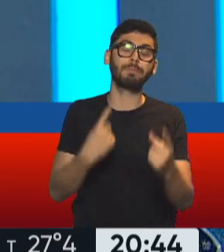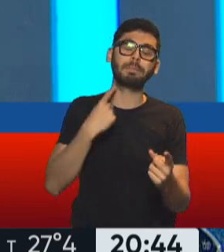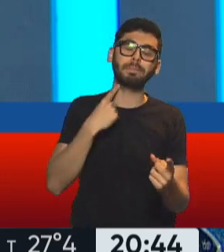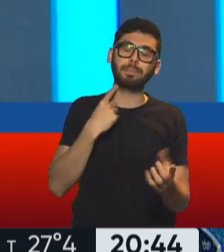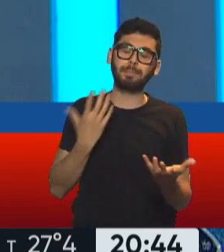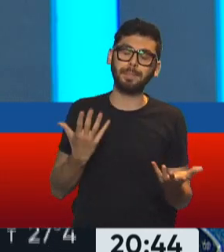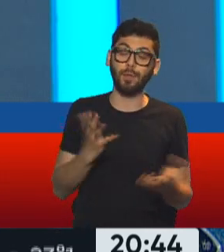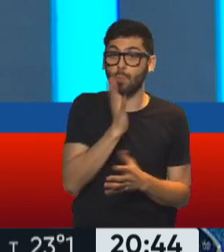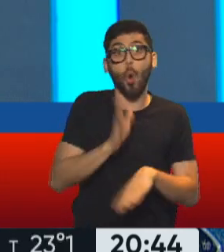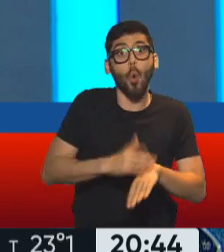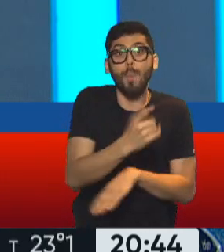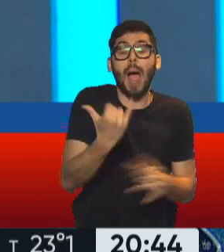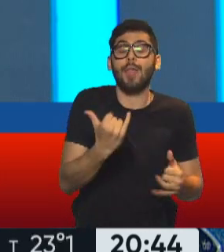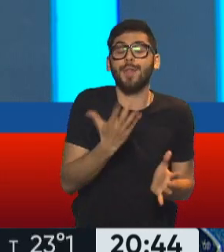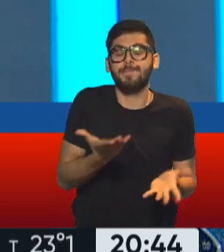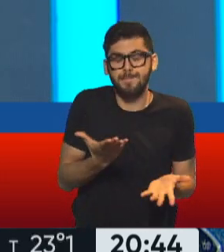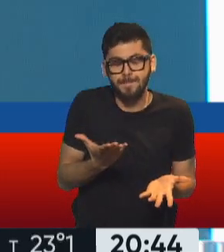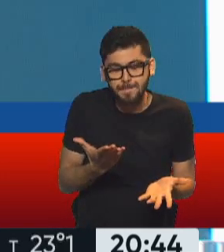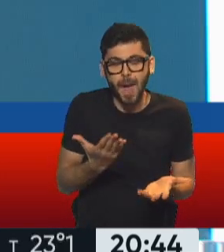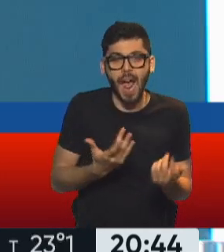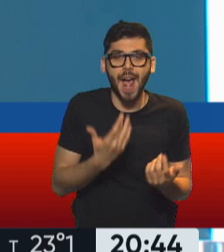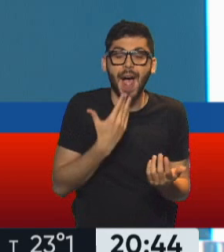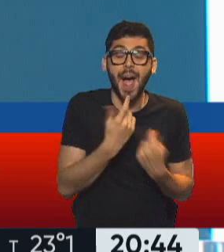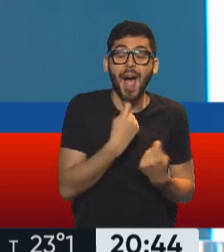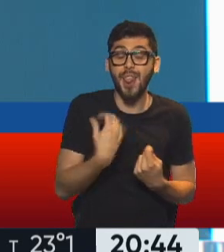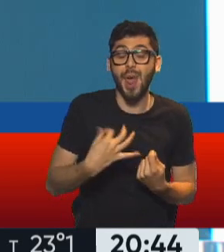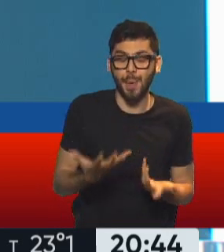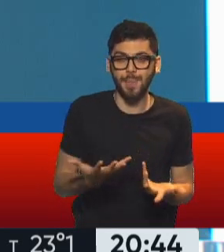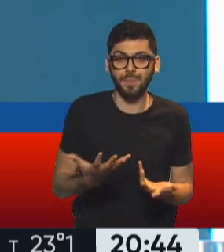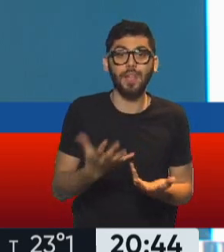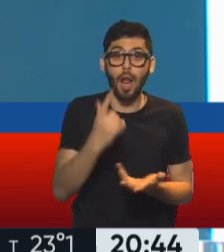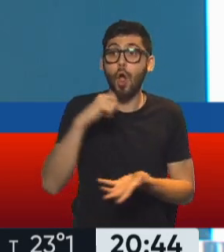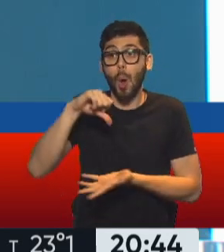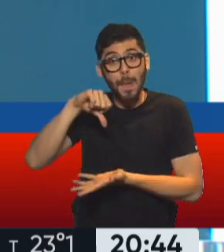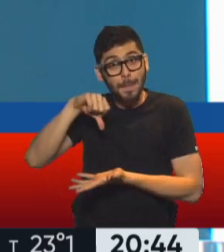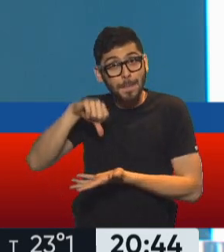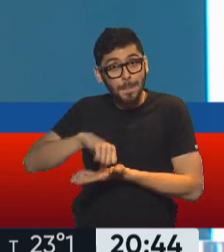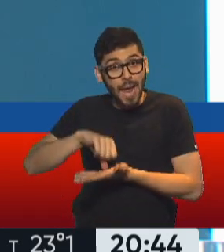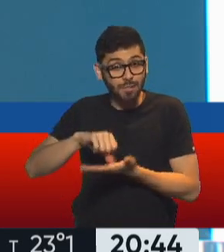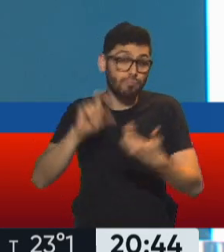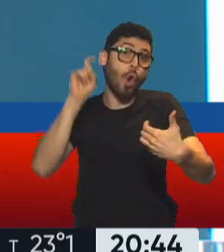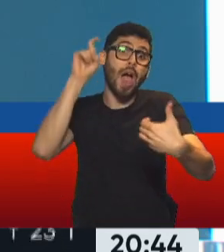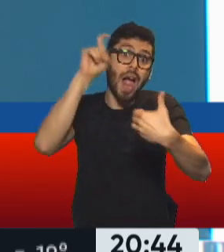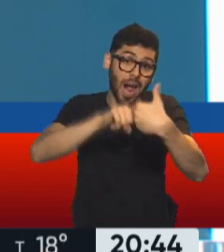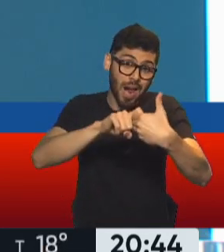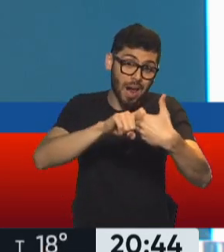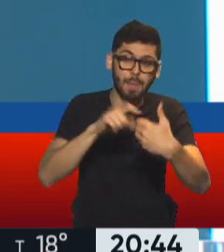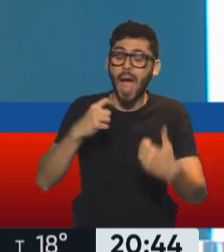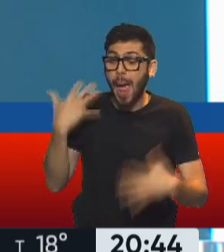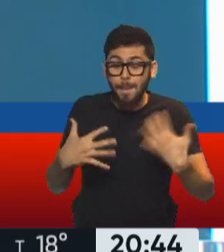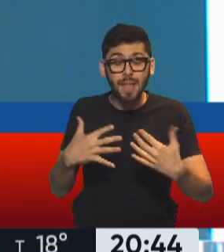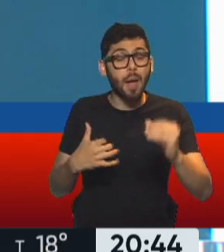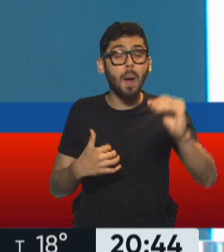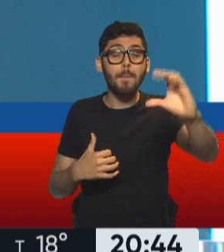porque tiene parte de la culpa. A Argentina le hubieran correspondido, como país miembro del fondo, y para este tipo de emergencias, no